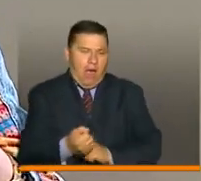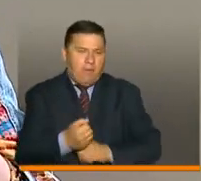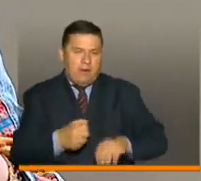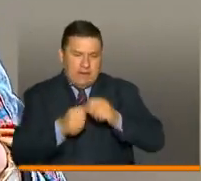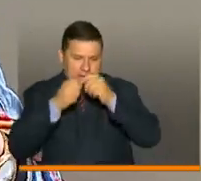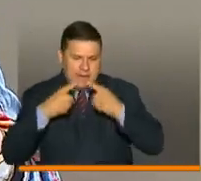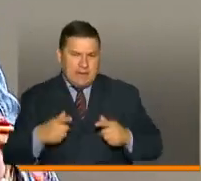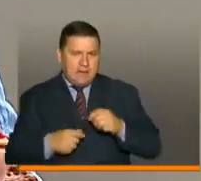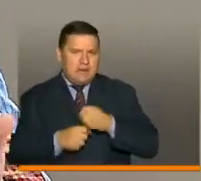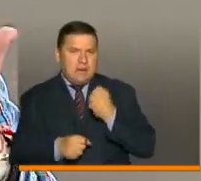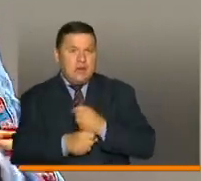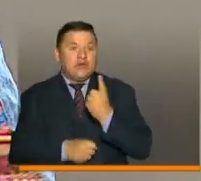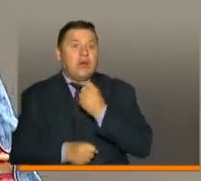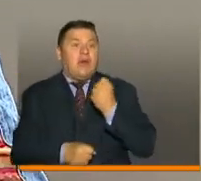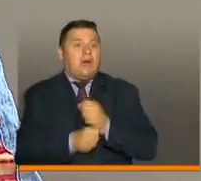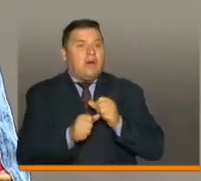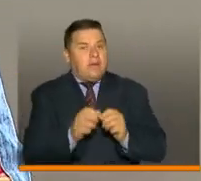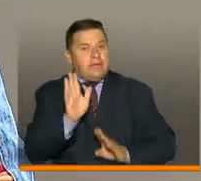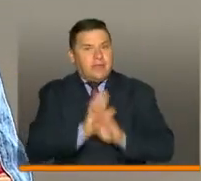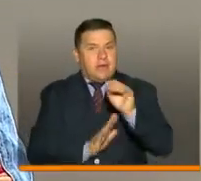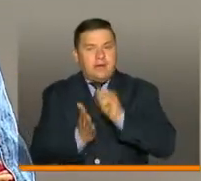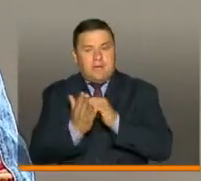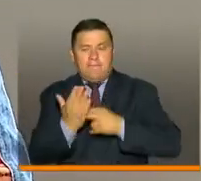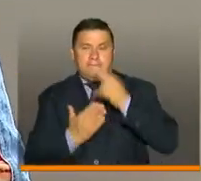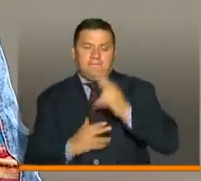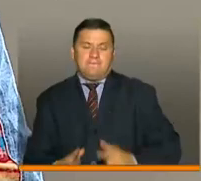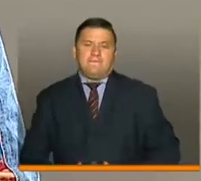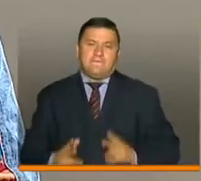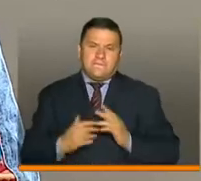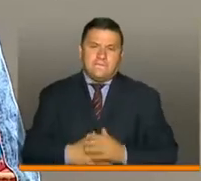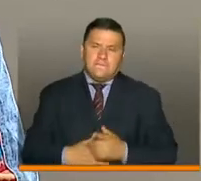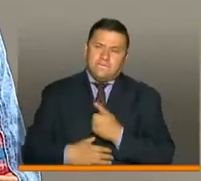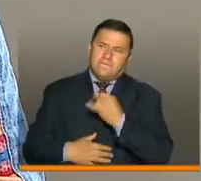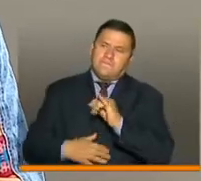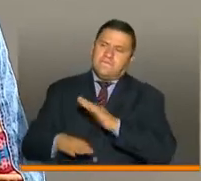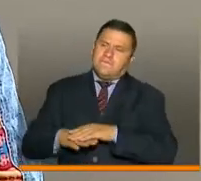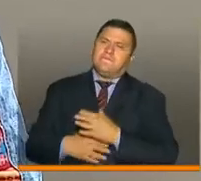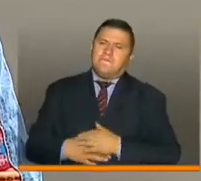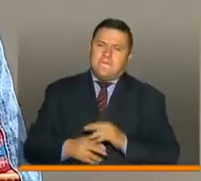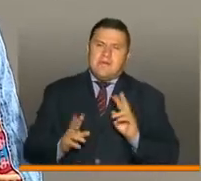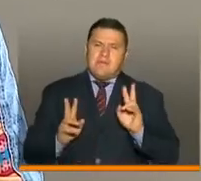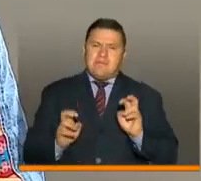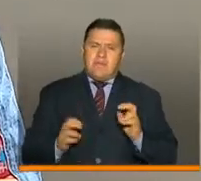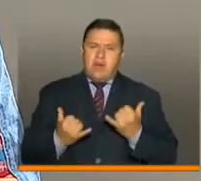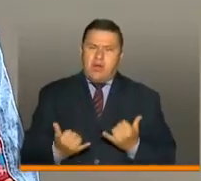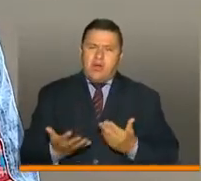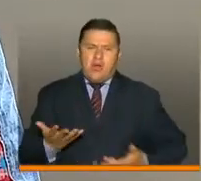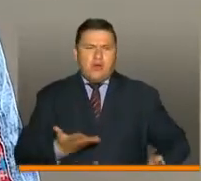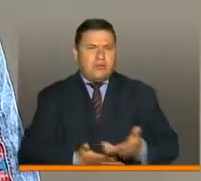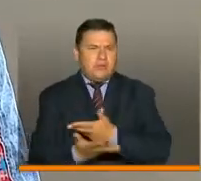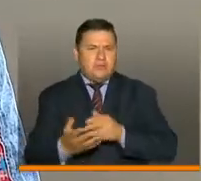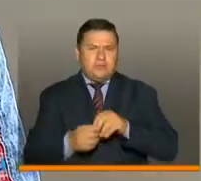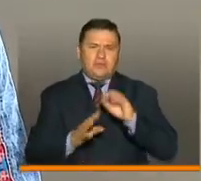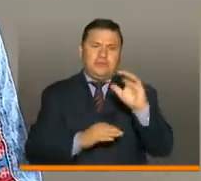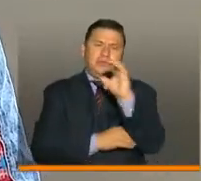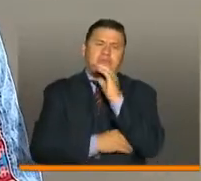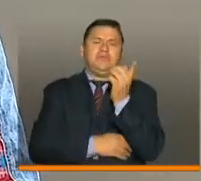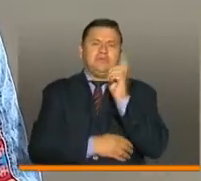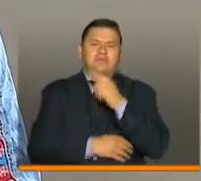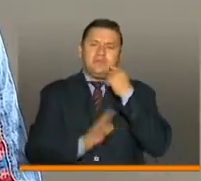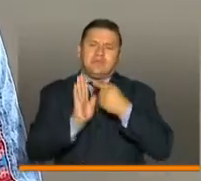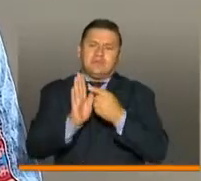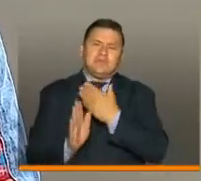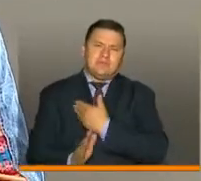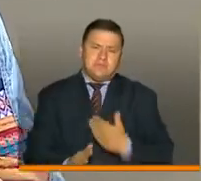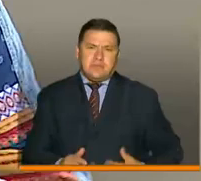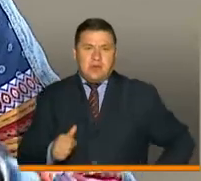no solamente empleabilidad, sino el desarrollo de su proyecto de vida. Y finalmente, entre los temas que teníamos para compartir hoy con los colombianos, también, presidente,